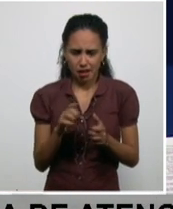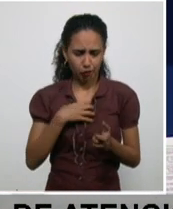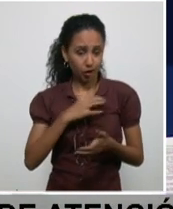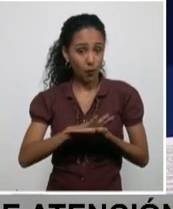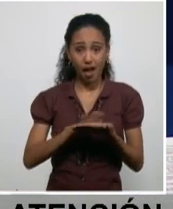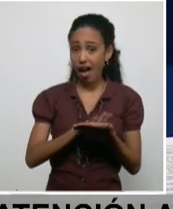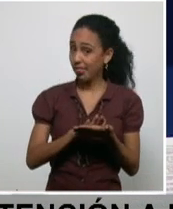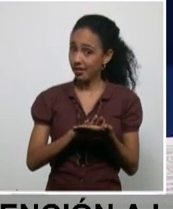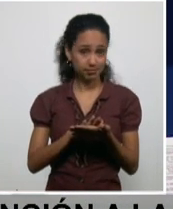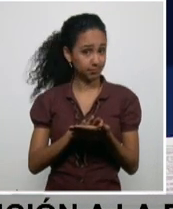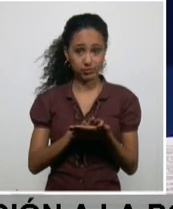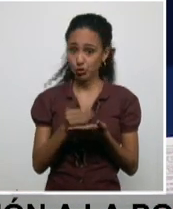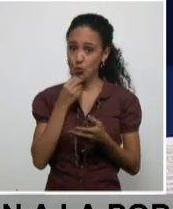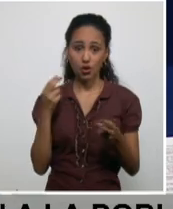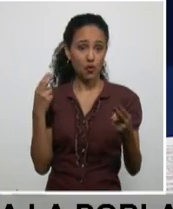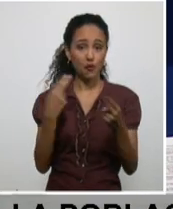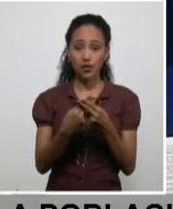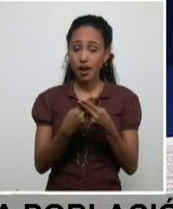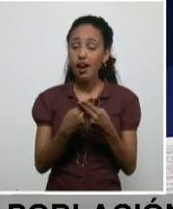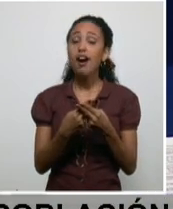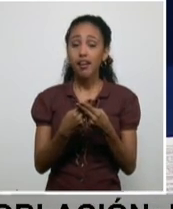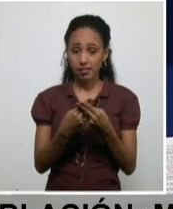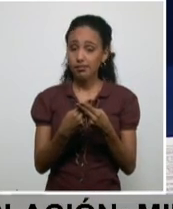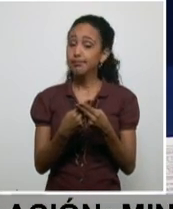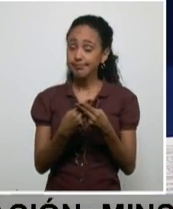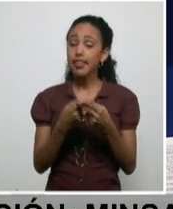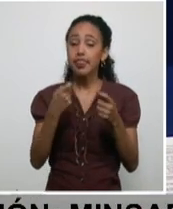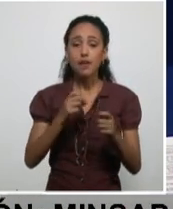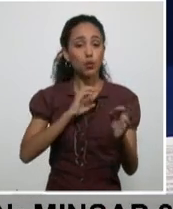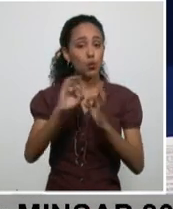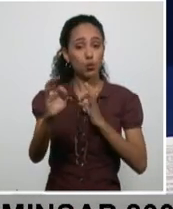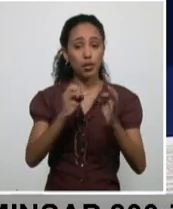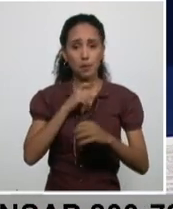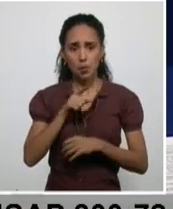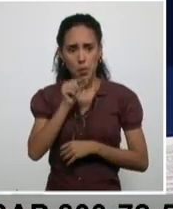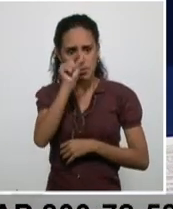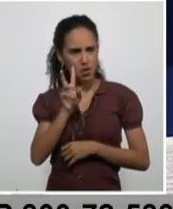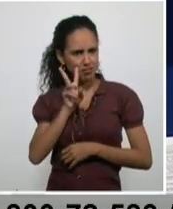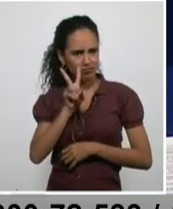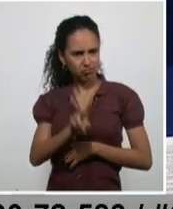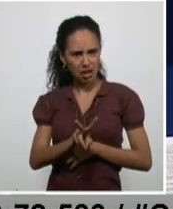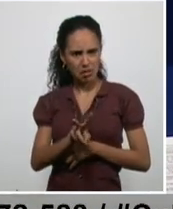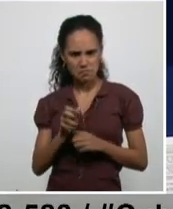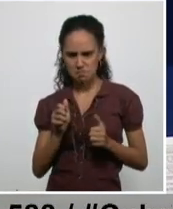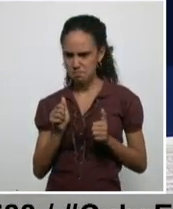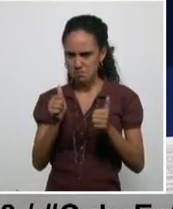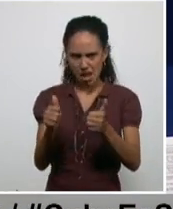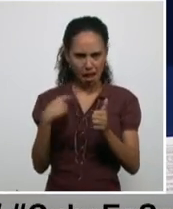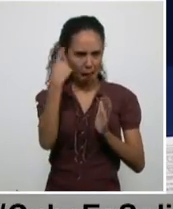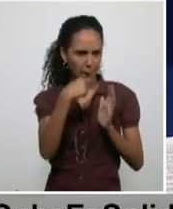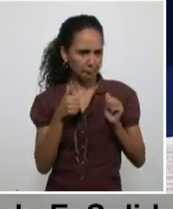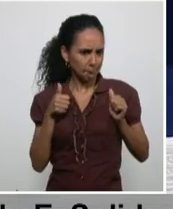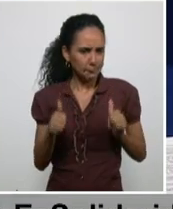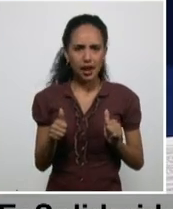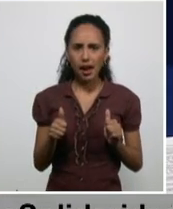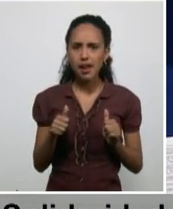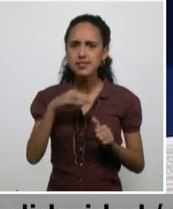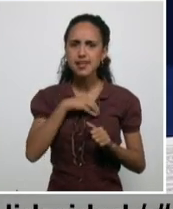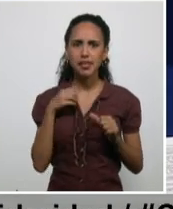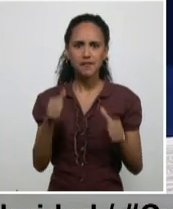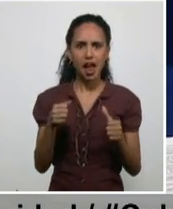de que realmente no tenga la enfermedad. Una persona que usted ve rozagante, bien,